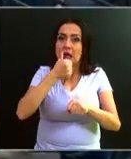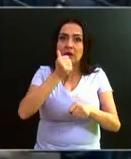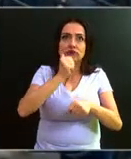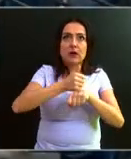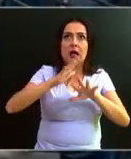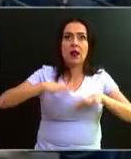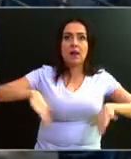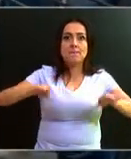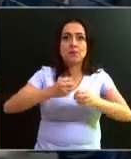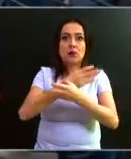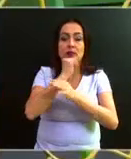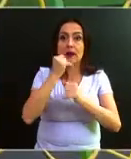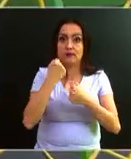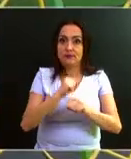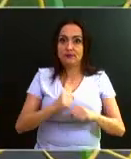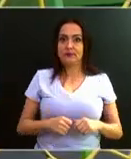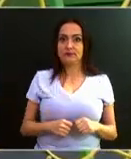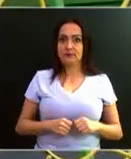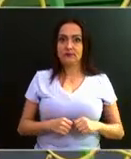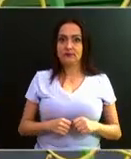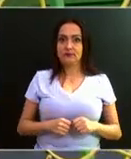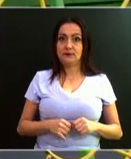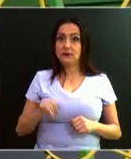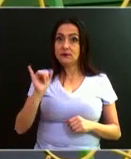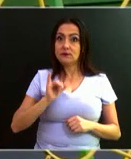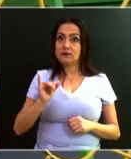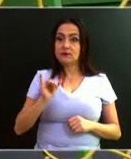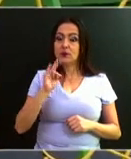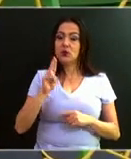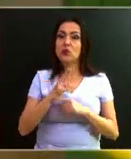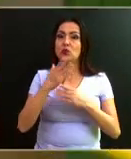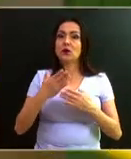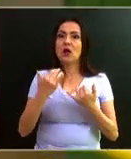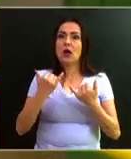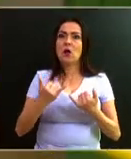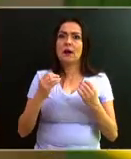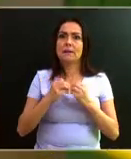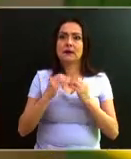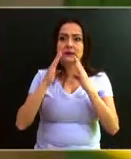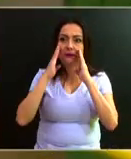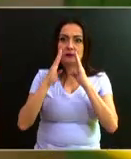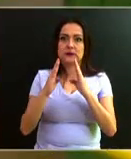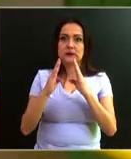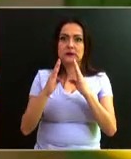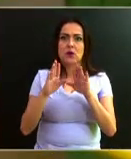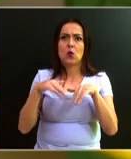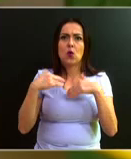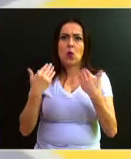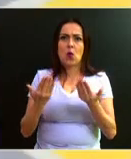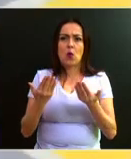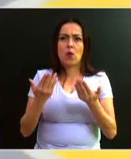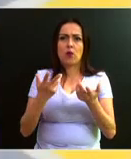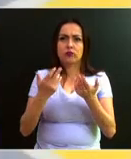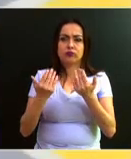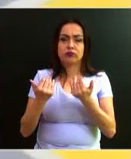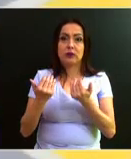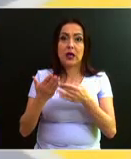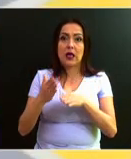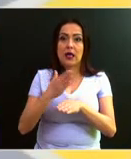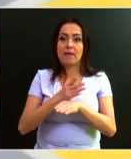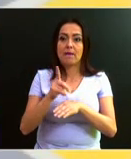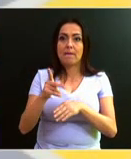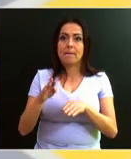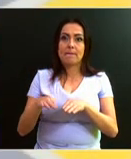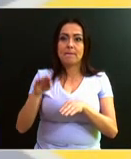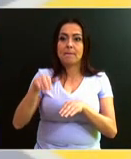instalaciones públicas municipales. Inclusive, los usuarios ahora están más atentos a cómo están las atracciones antes de que suban